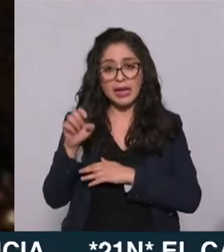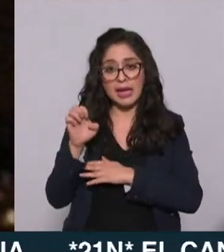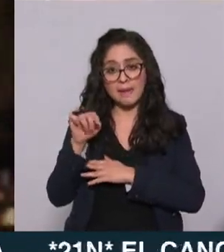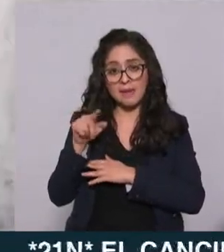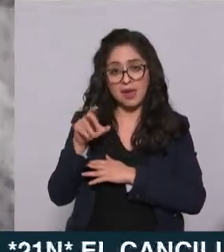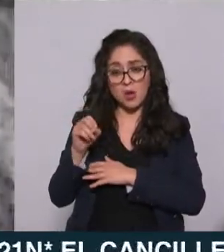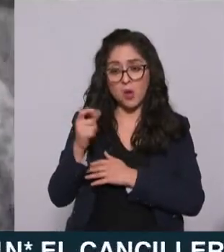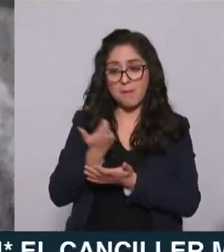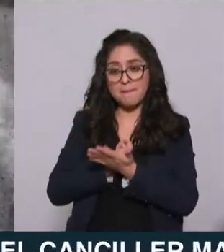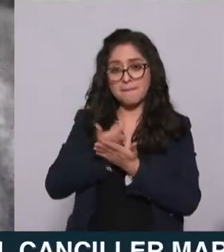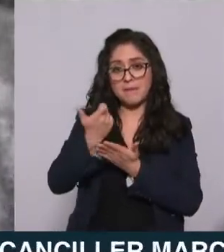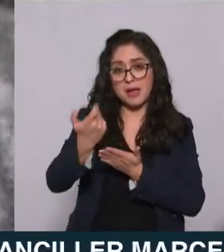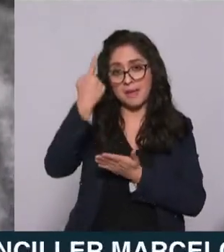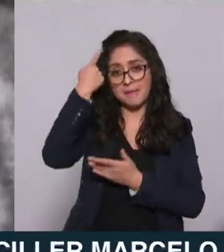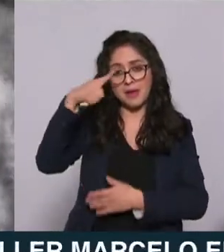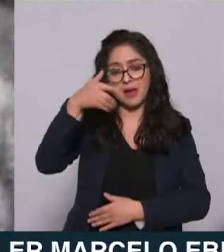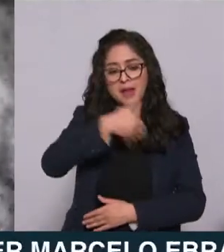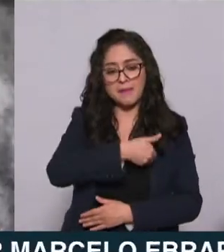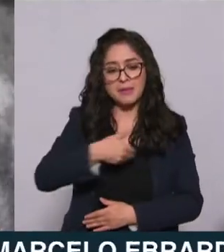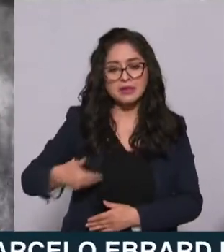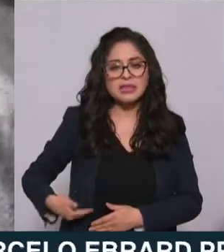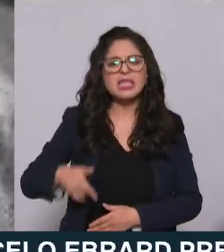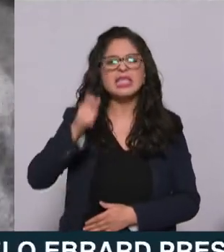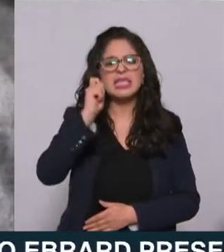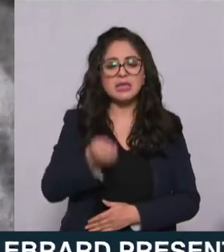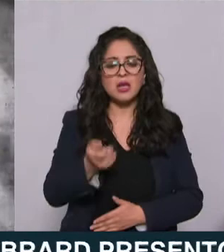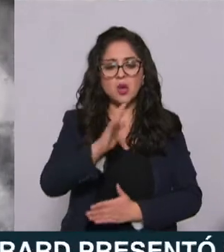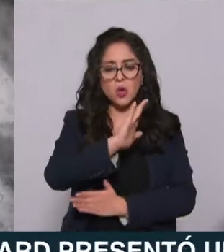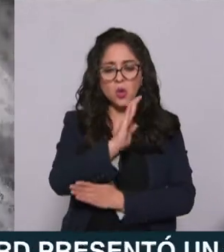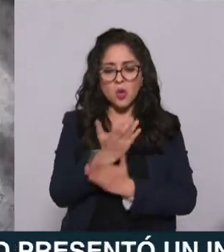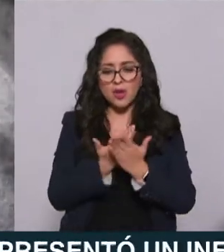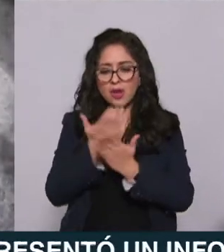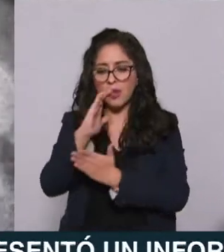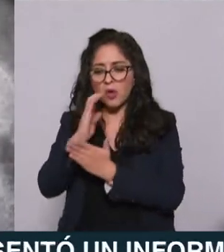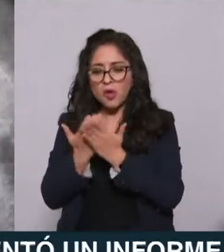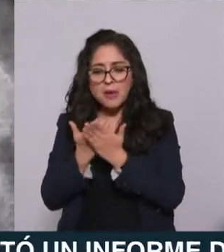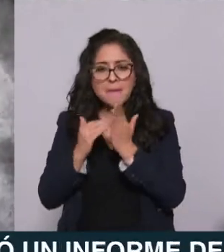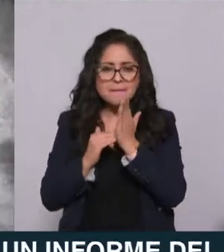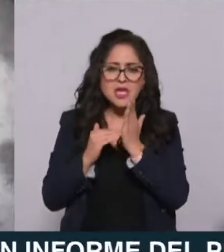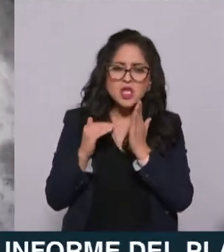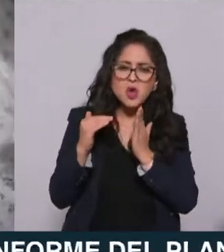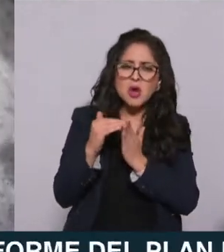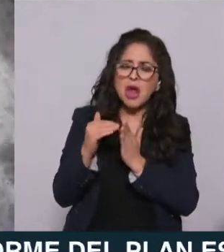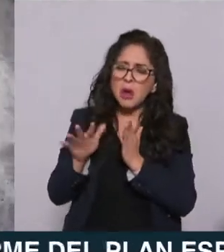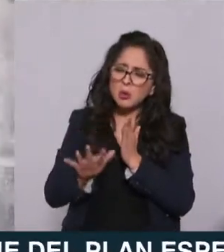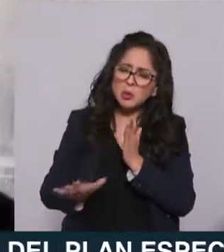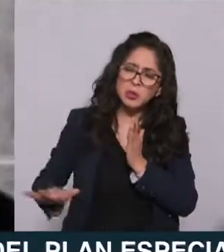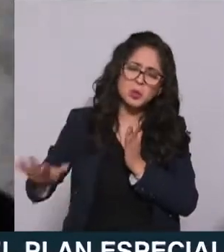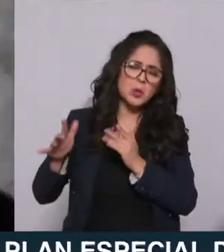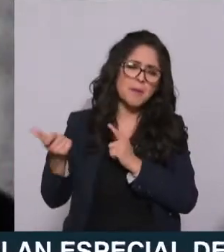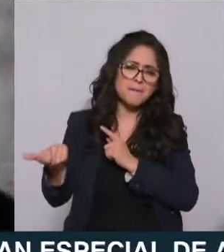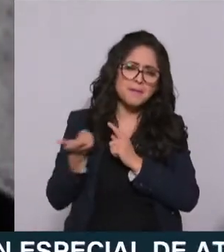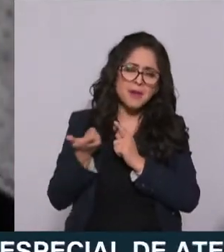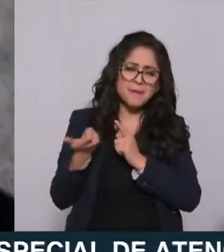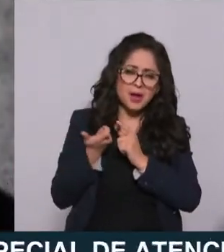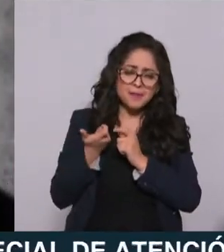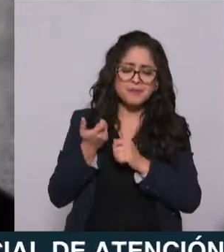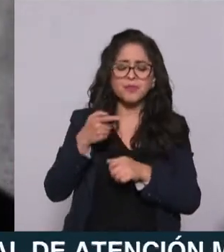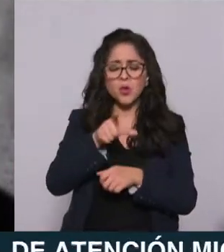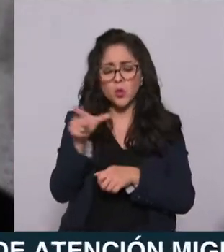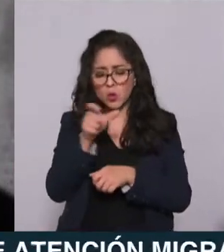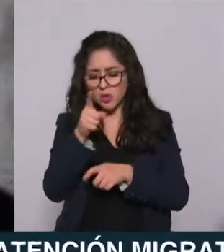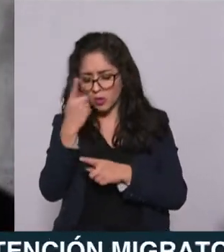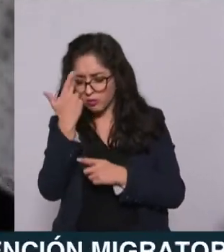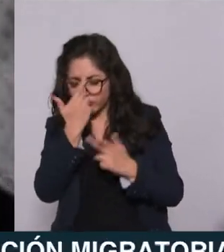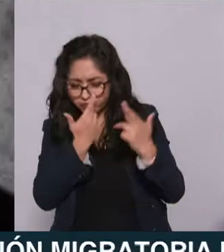al presidente para obtener contratos millonarios de la paraestatal. Como podemos observar, todo